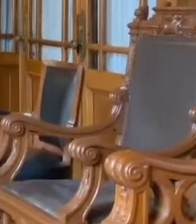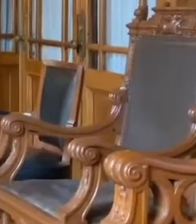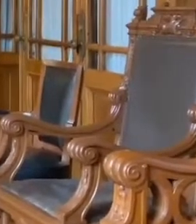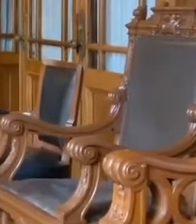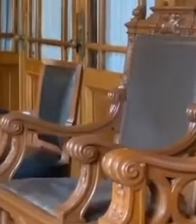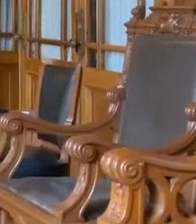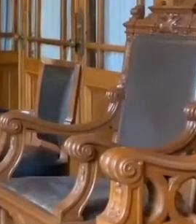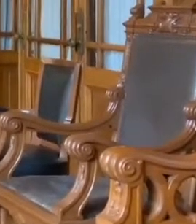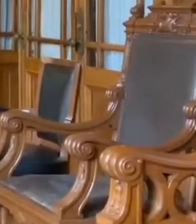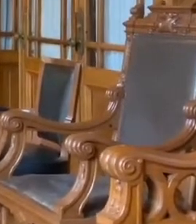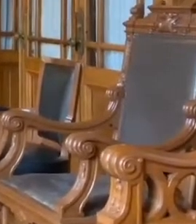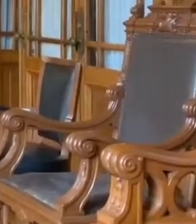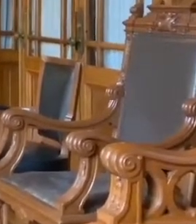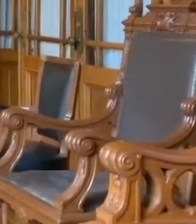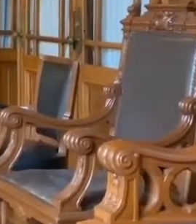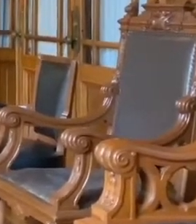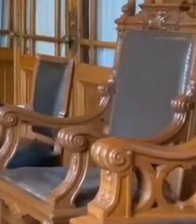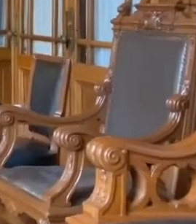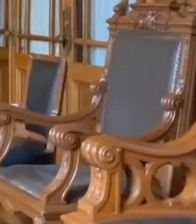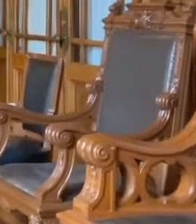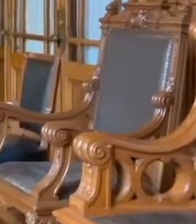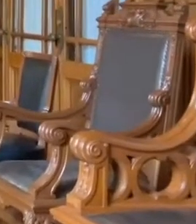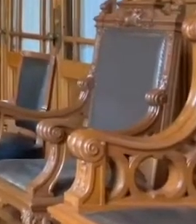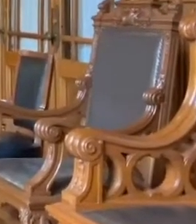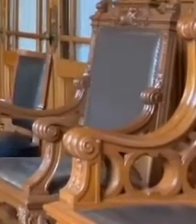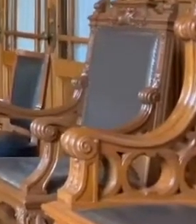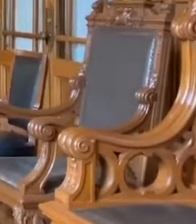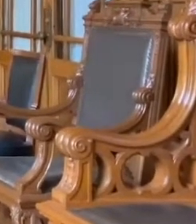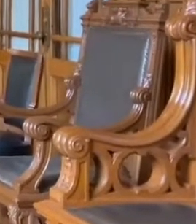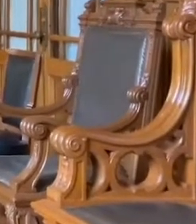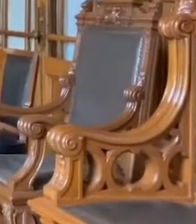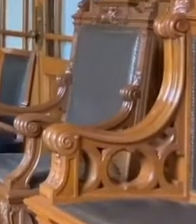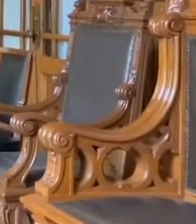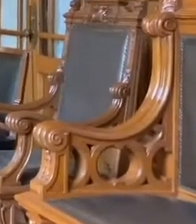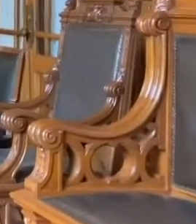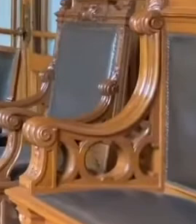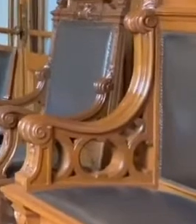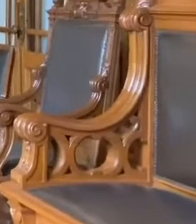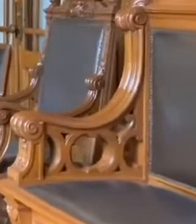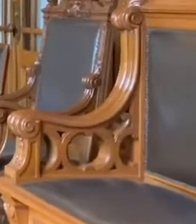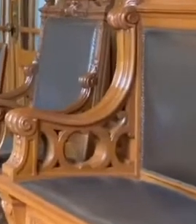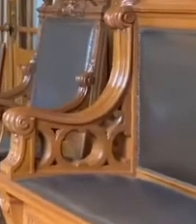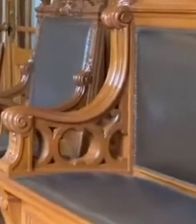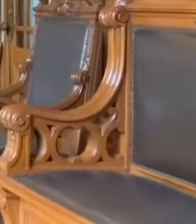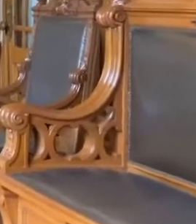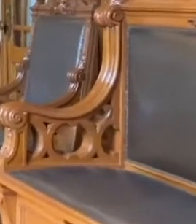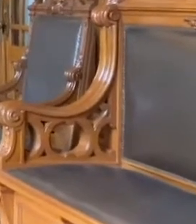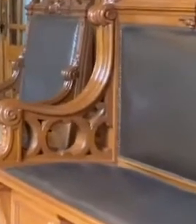agradecerles por todas las muestras de solidaridad, de cariño,